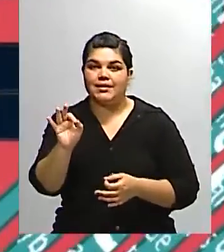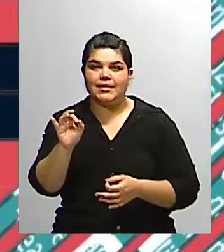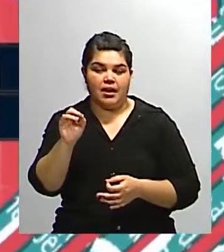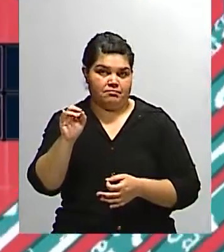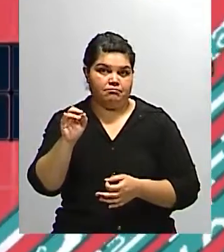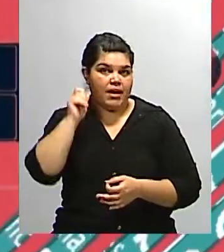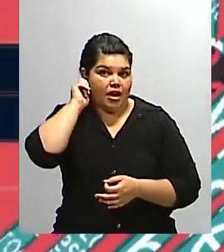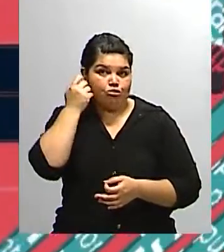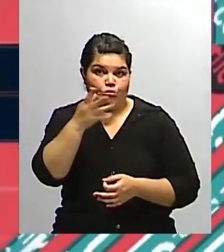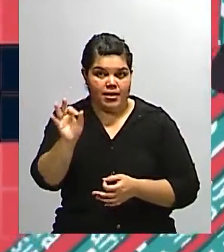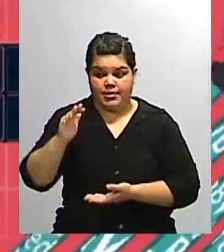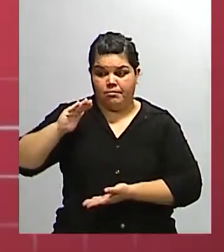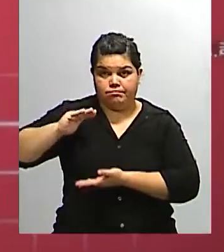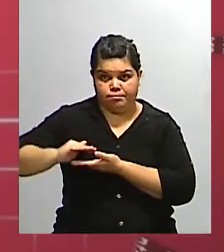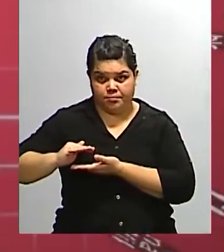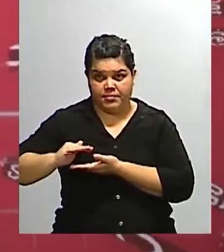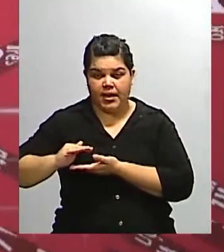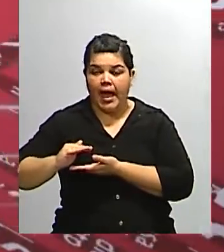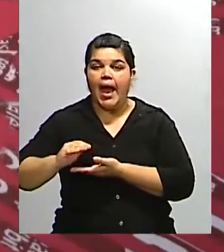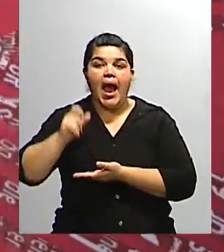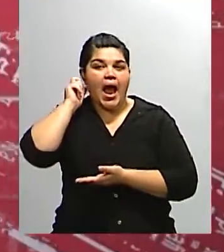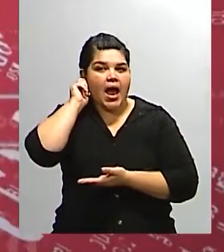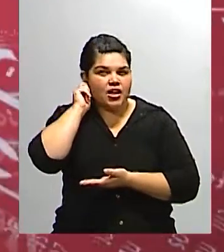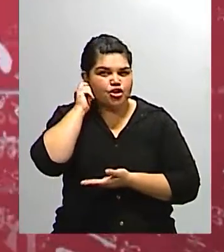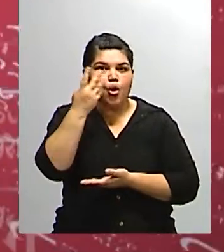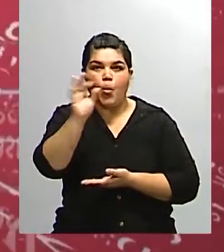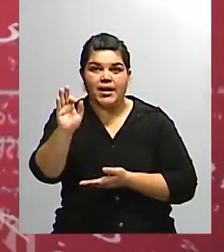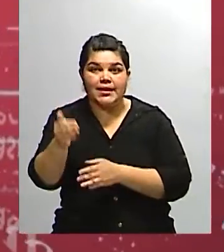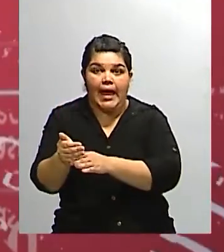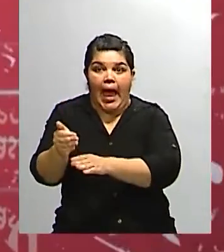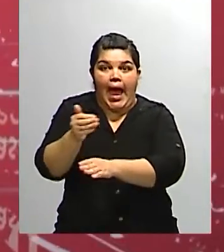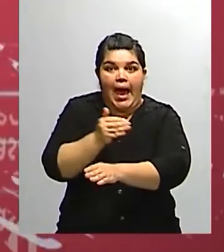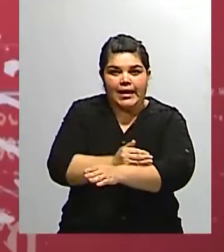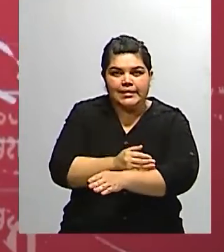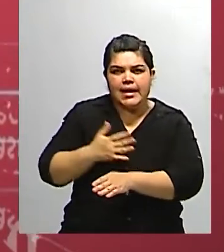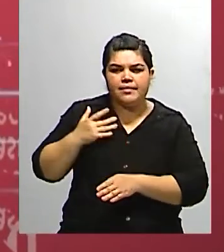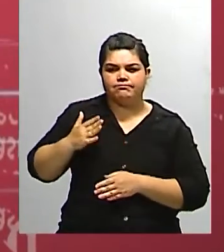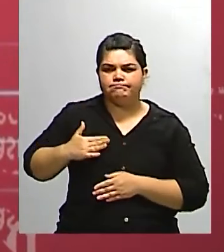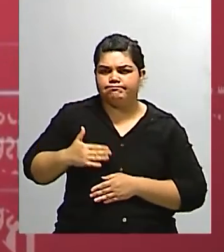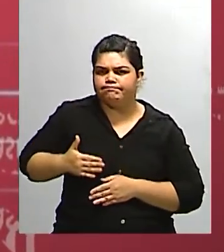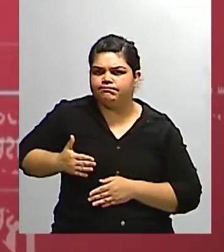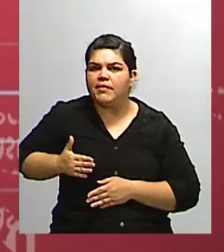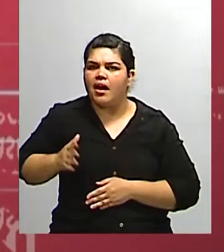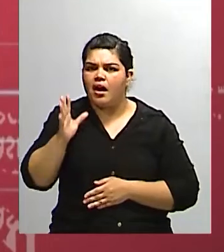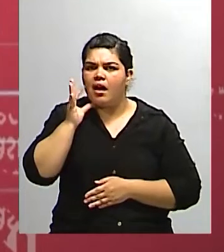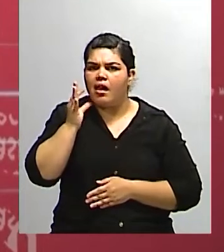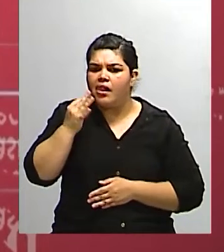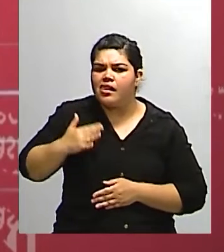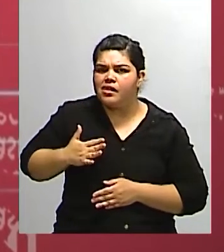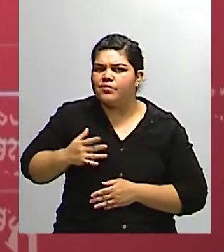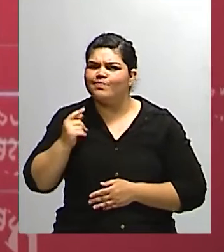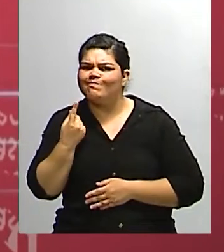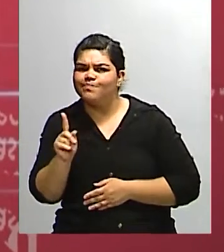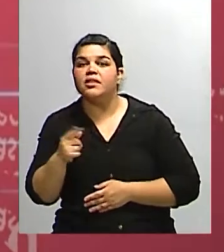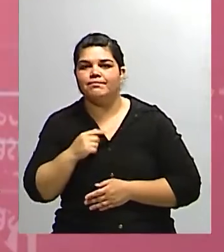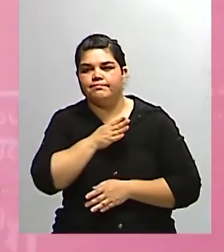y el autoexamen antes de los 40 años. Si la mujer detectara un nódulo antes de los 40 años, tiene que